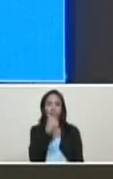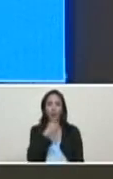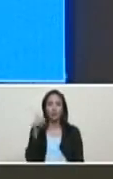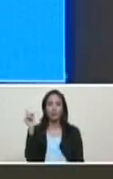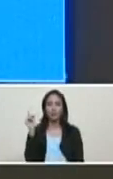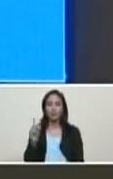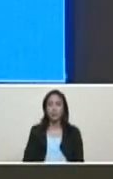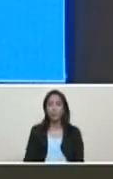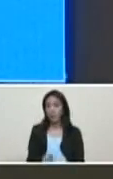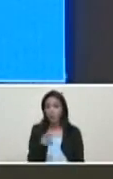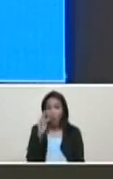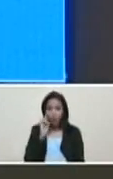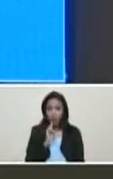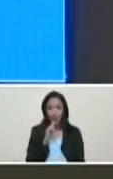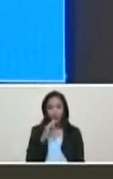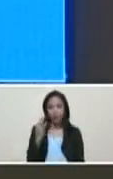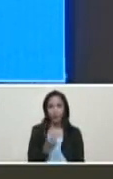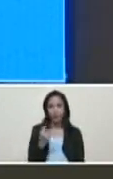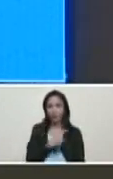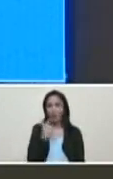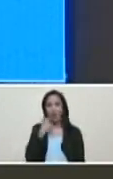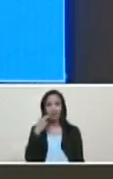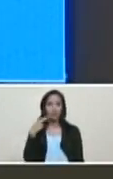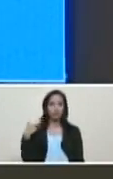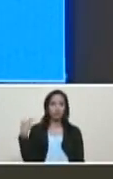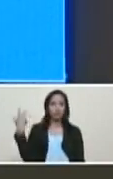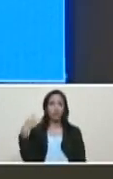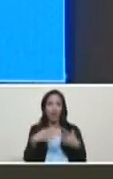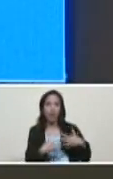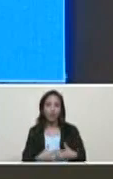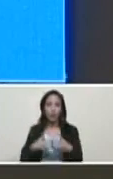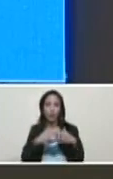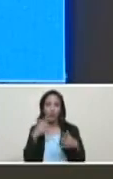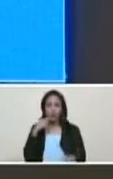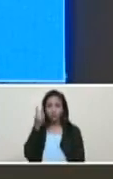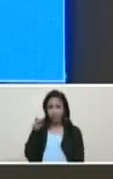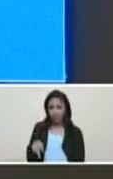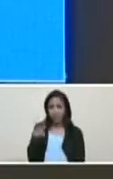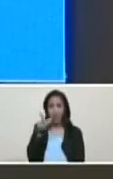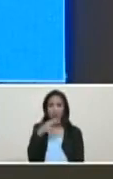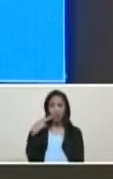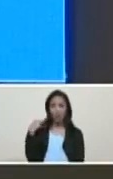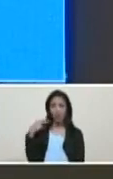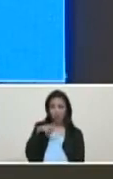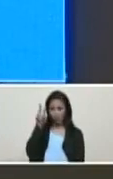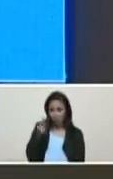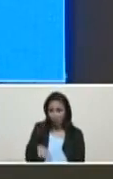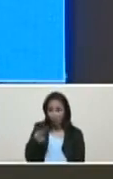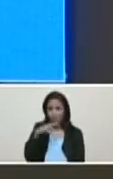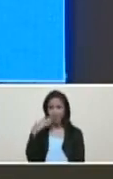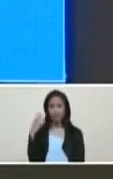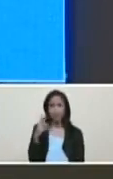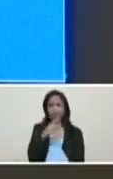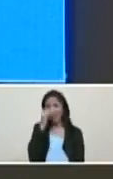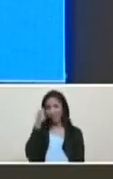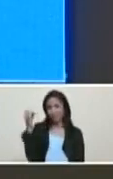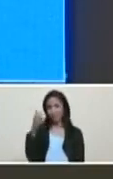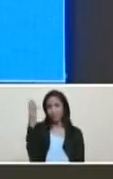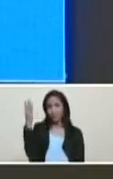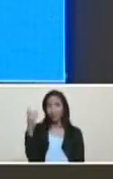Este es Bolívar, seguramente, en su prepotencia gringa imperial. Este es Bolívar. Sí, ese es Bolívar